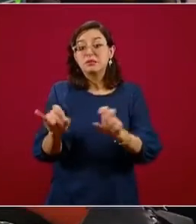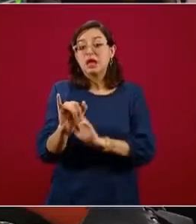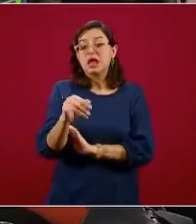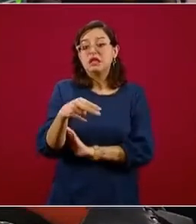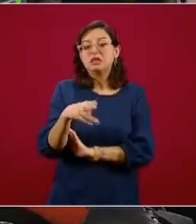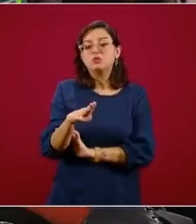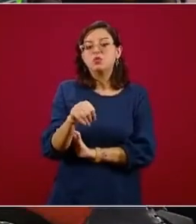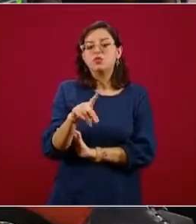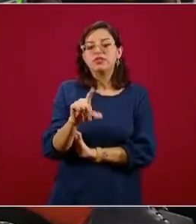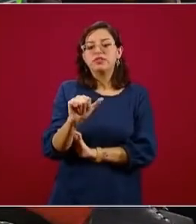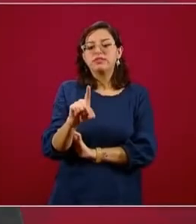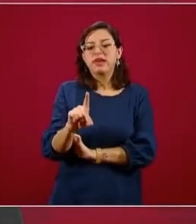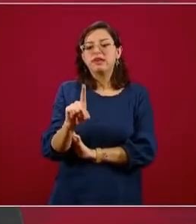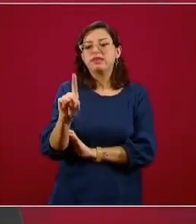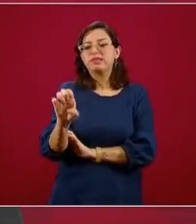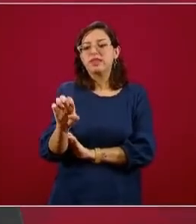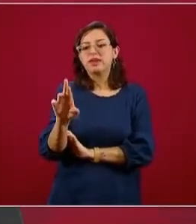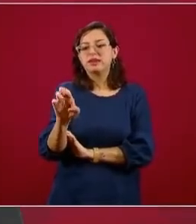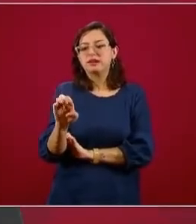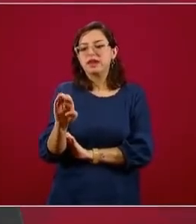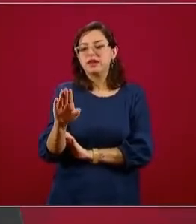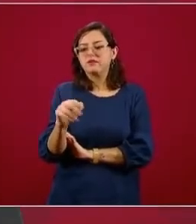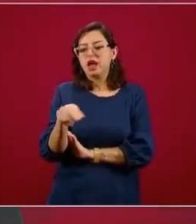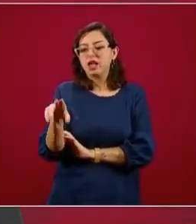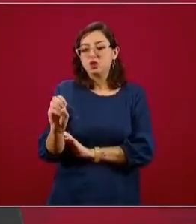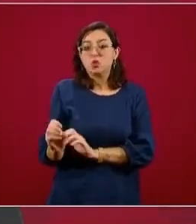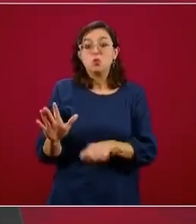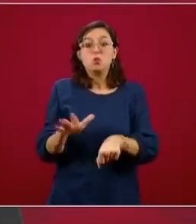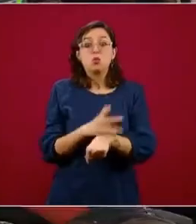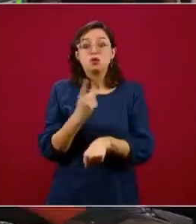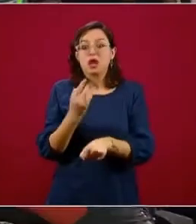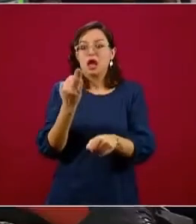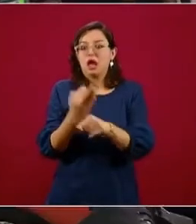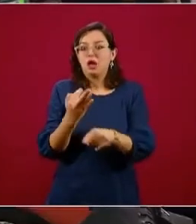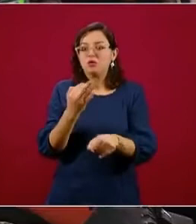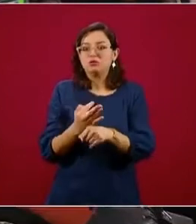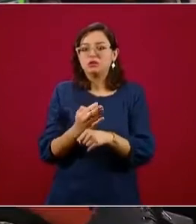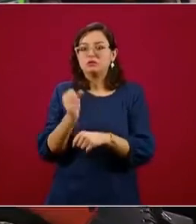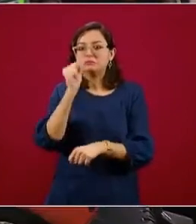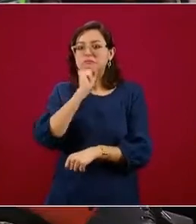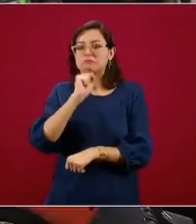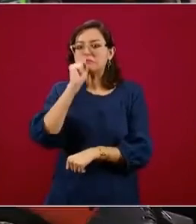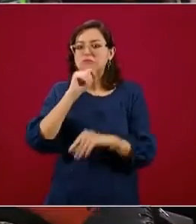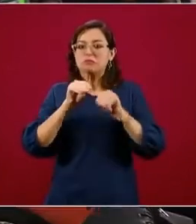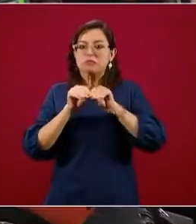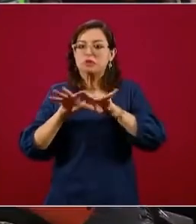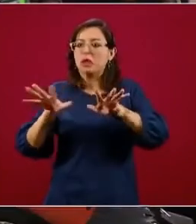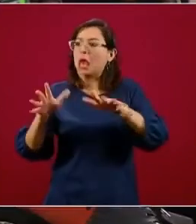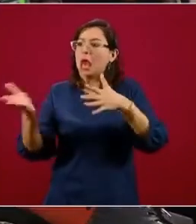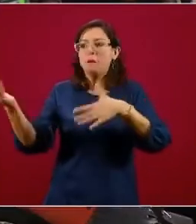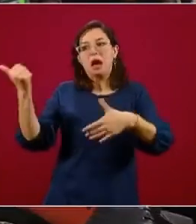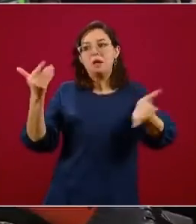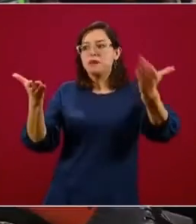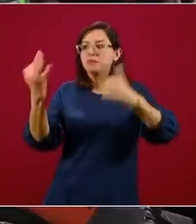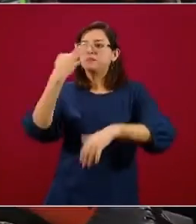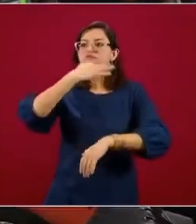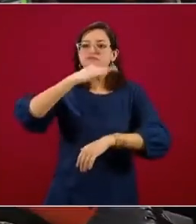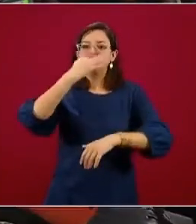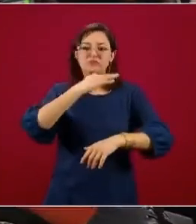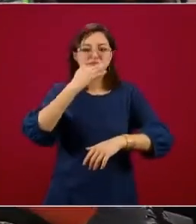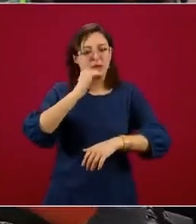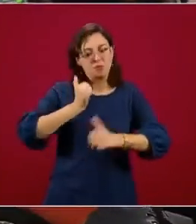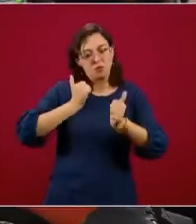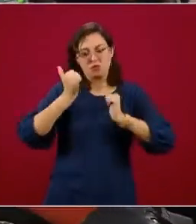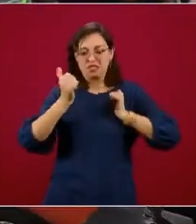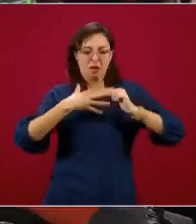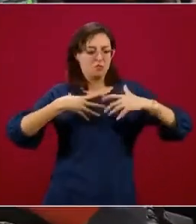rebaño. Entonces, esto es como muy importante por este rumor que se ha estado generando de las fiestas para que la gente se